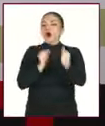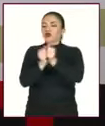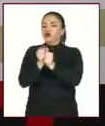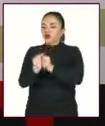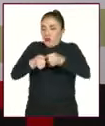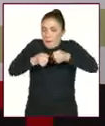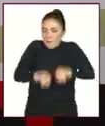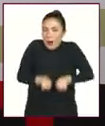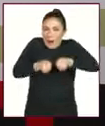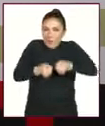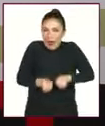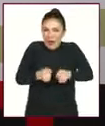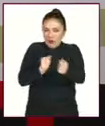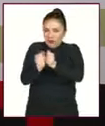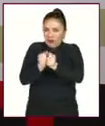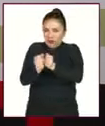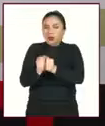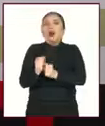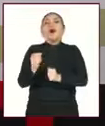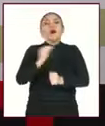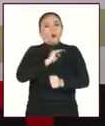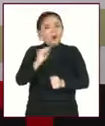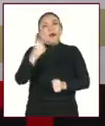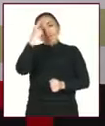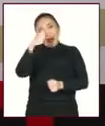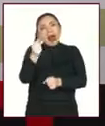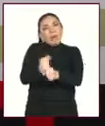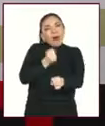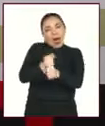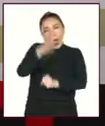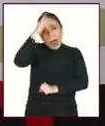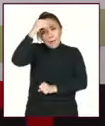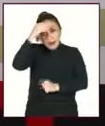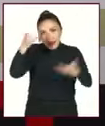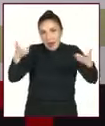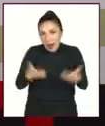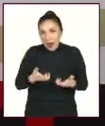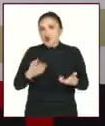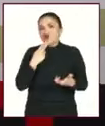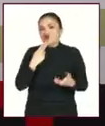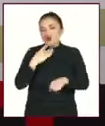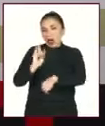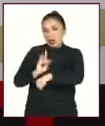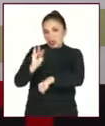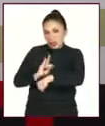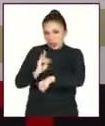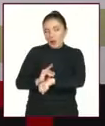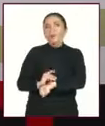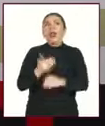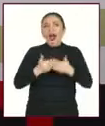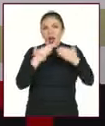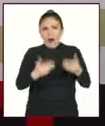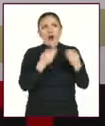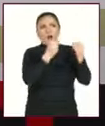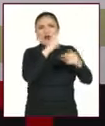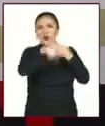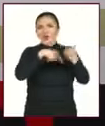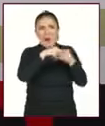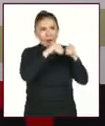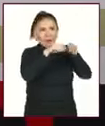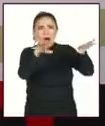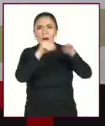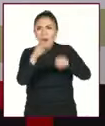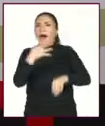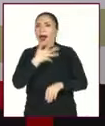desfibriladores que son interactivos para aprender a usarlos. Ahora ya hay muchos lugares donde ya se está contando